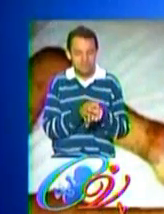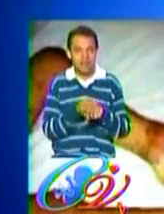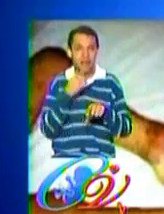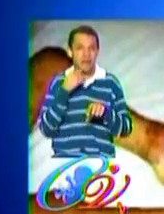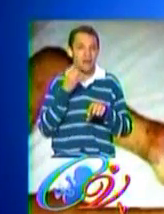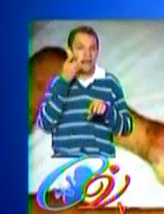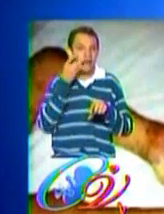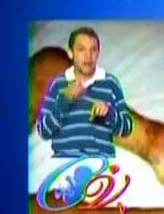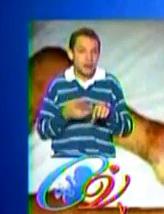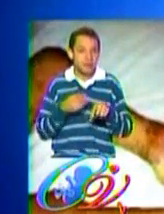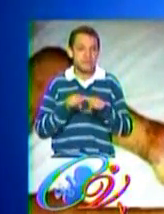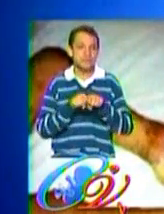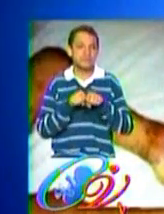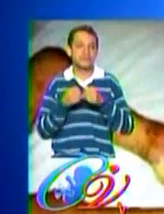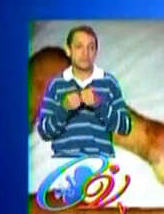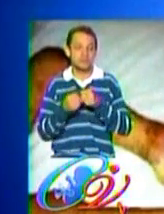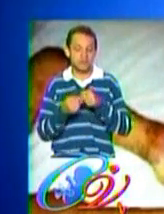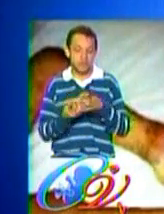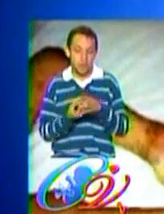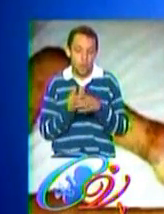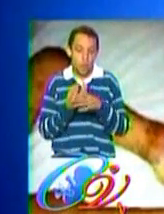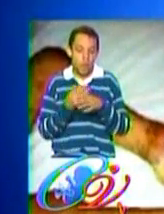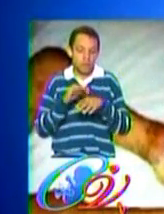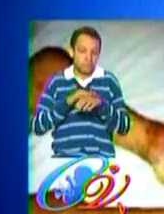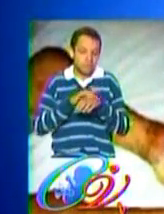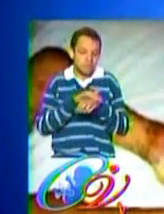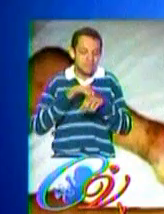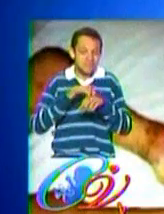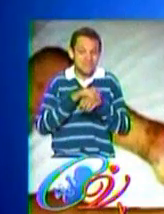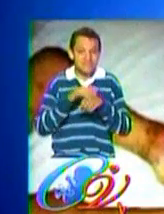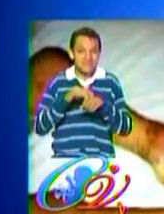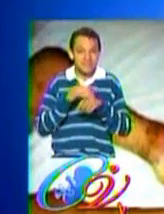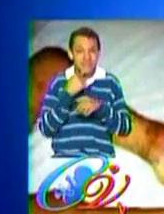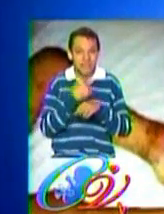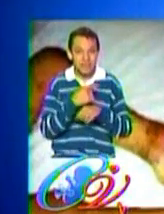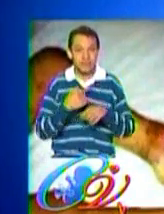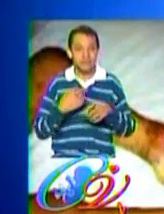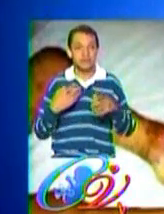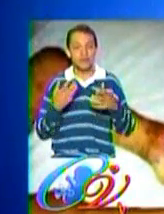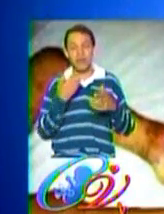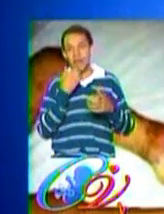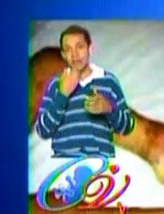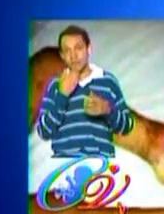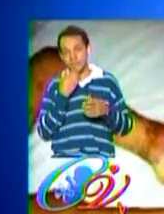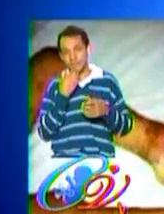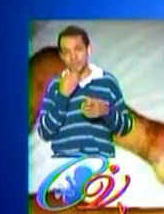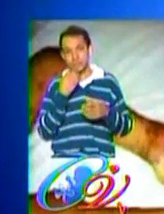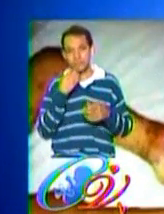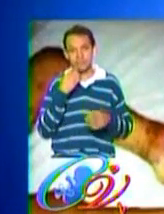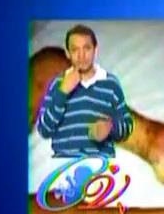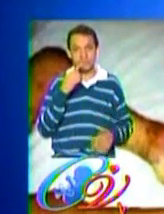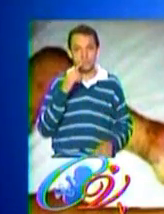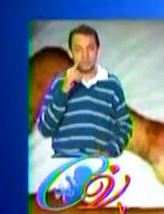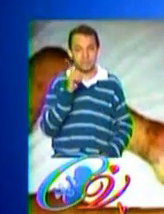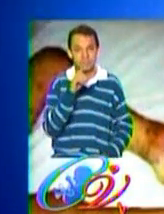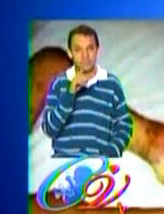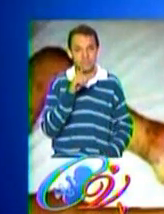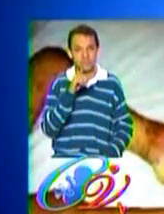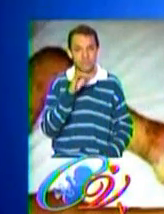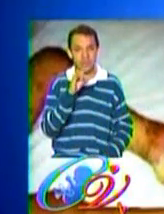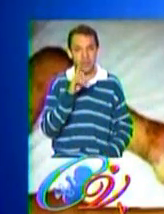rotico se sale el químico. Por ejemplo, digamos que yo estoy expuesta al sileno, que es algo que está en la